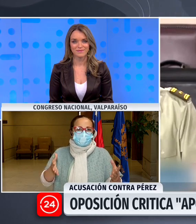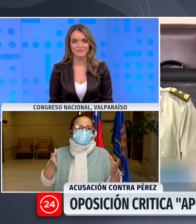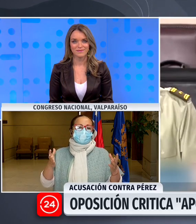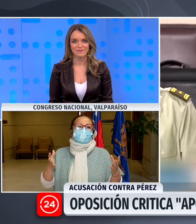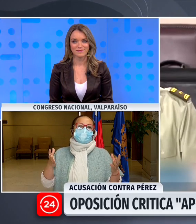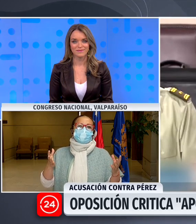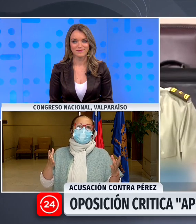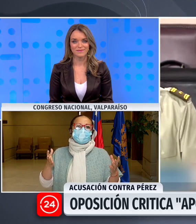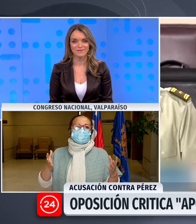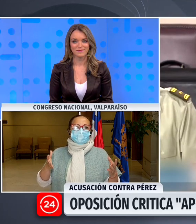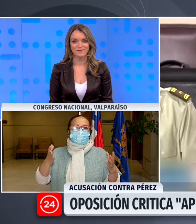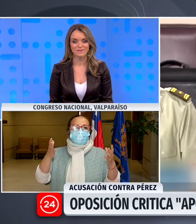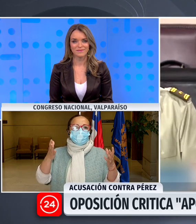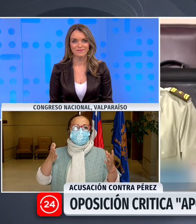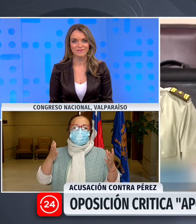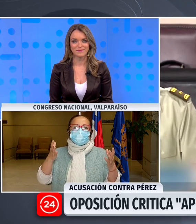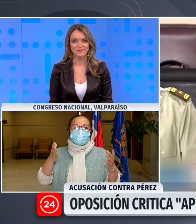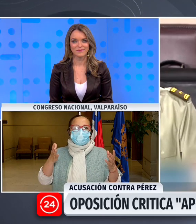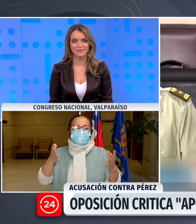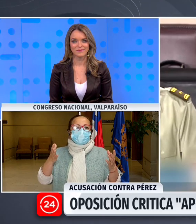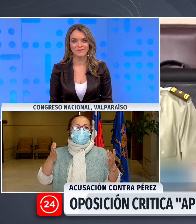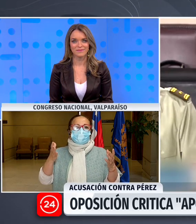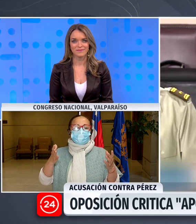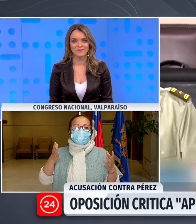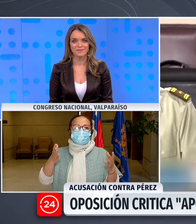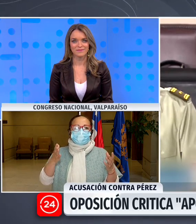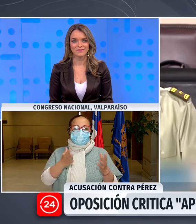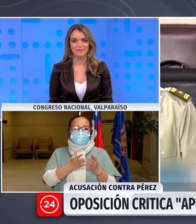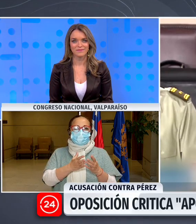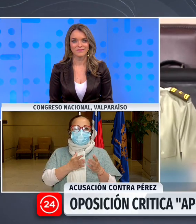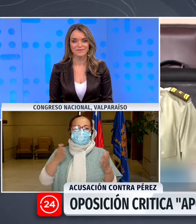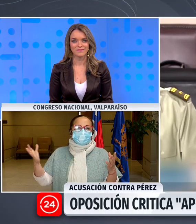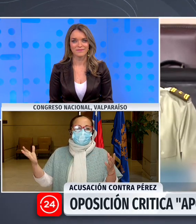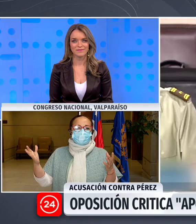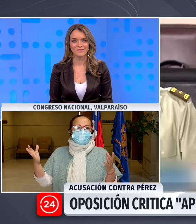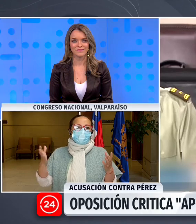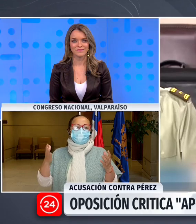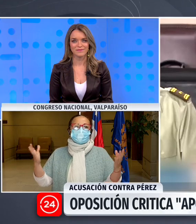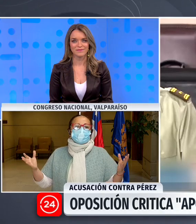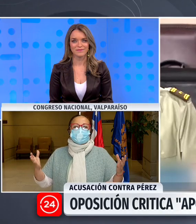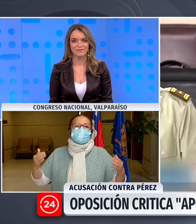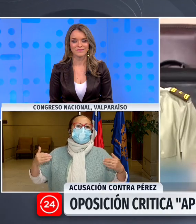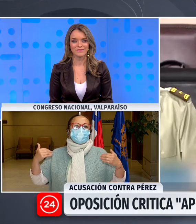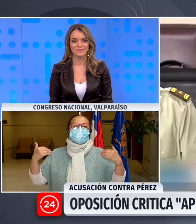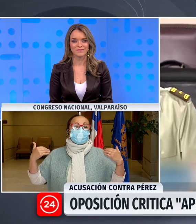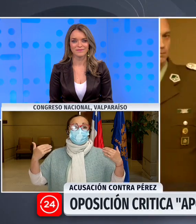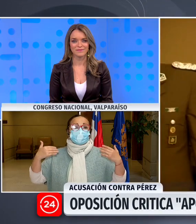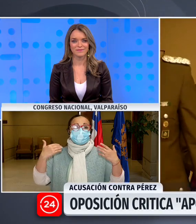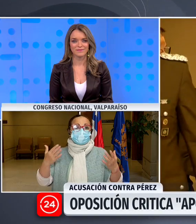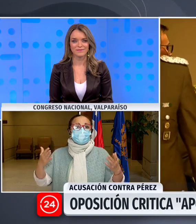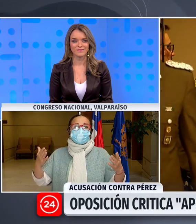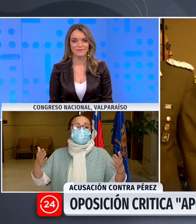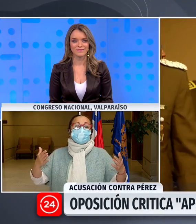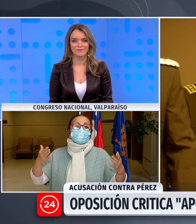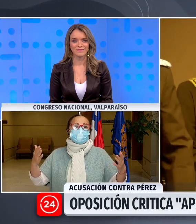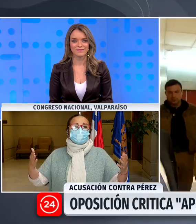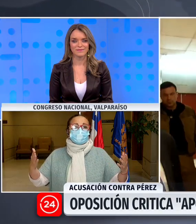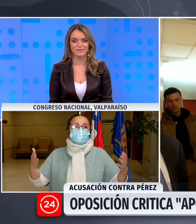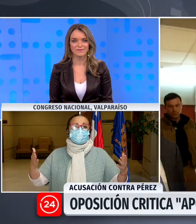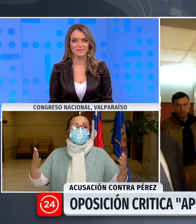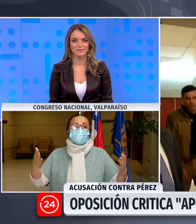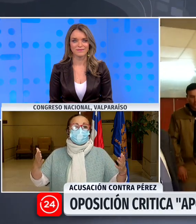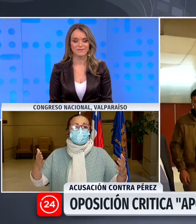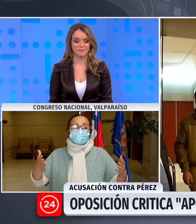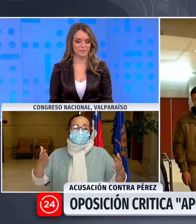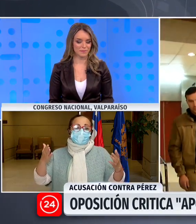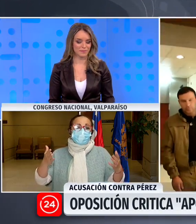pública y de Carabineros. Entonces uno dice, mira, cuando el general Rosas sale a decir que yo voy a hacer un mandato, ¿no es cierto?, del presidente